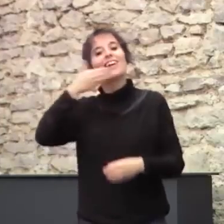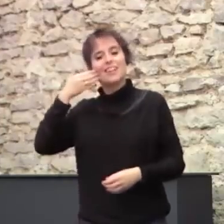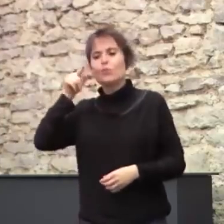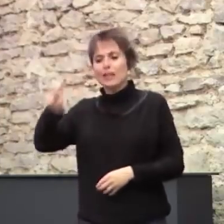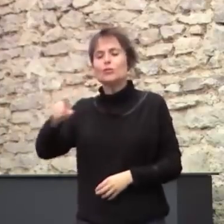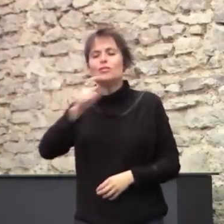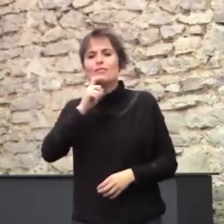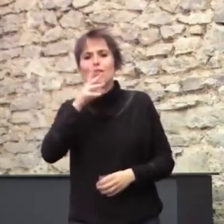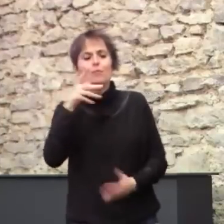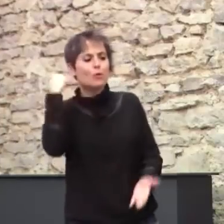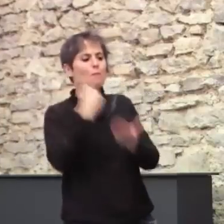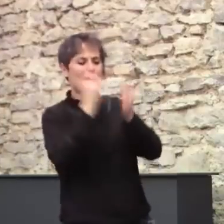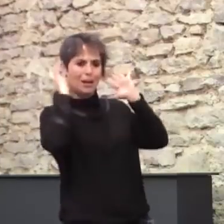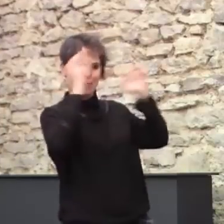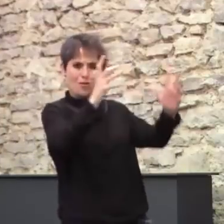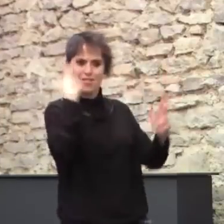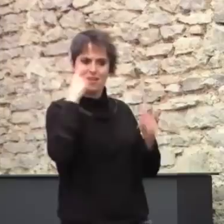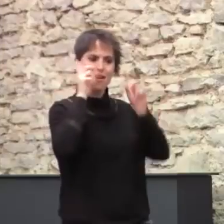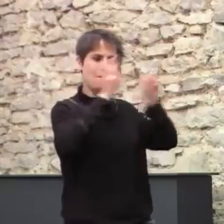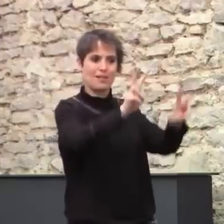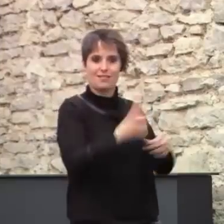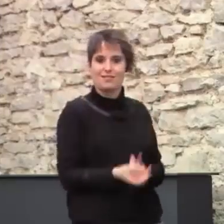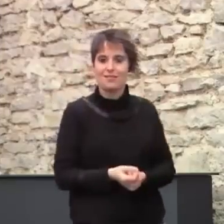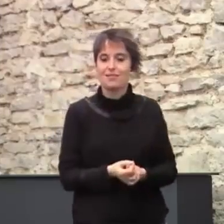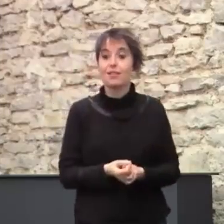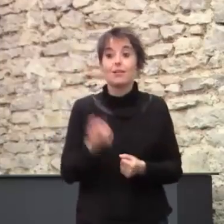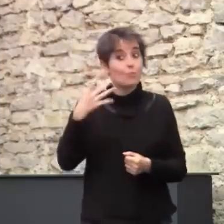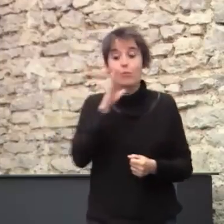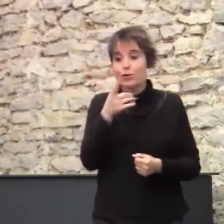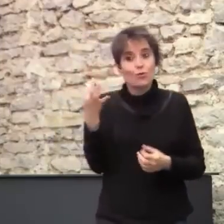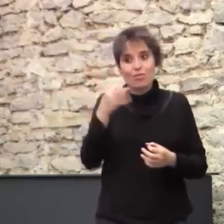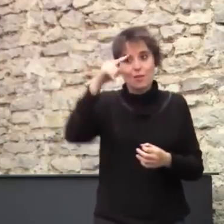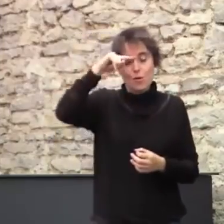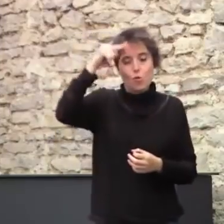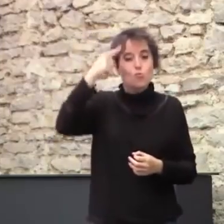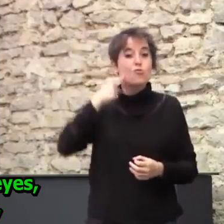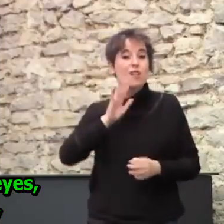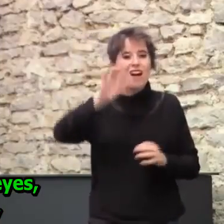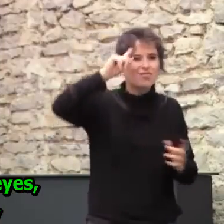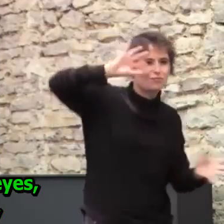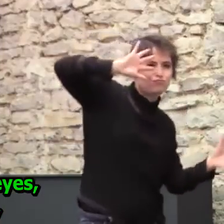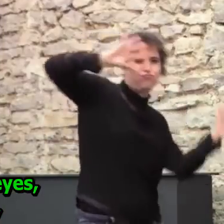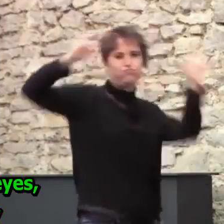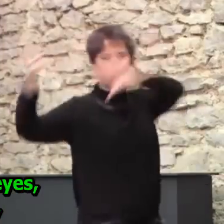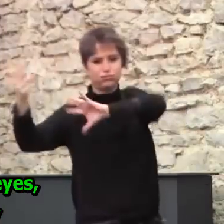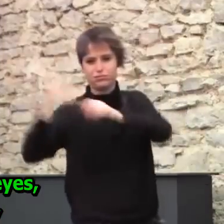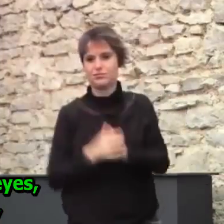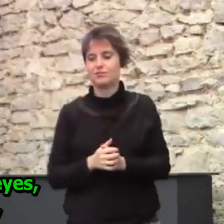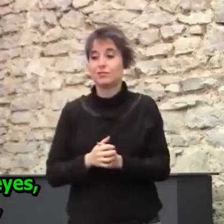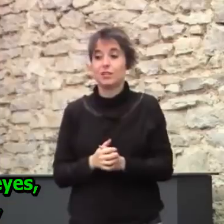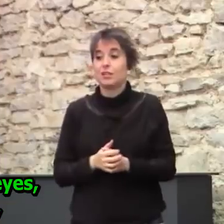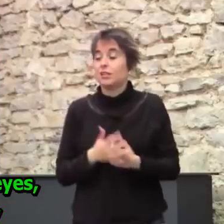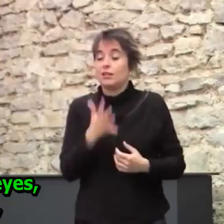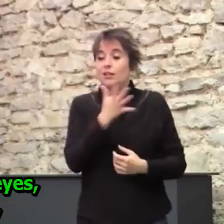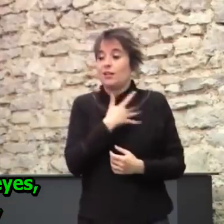¿no? En este sentido yo pienso que tenemos que hacer una revolución cultural de arriba abajo. Porque si os fijáis, no sirve